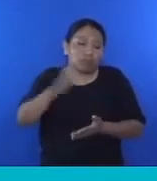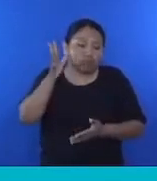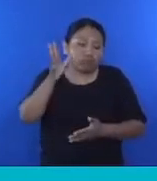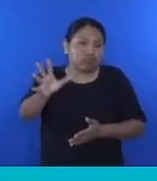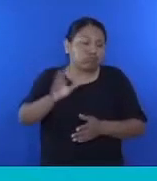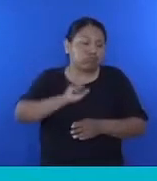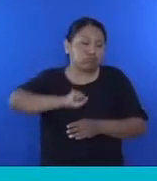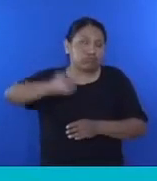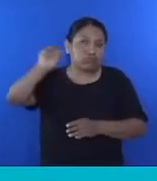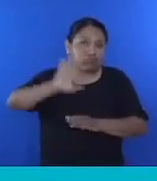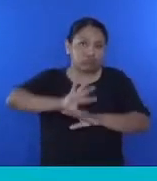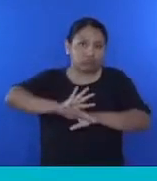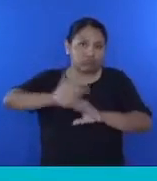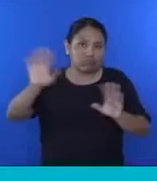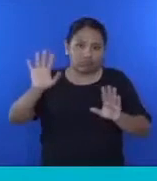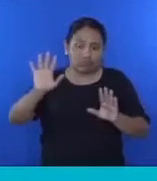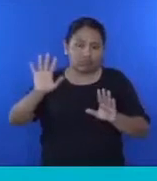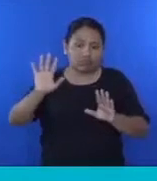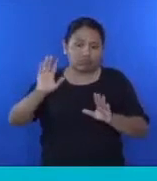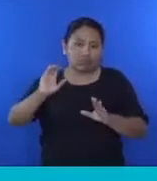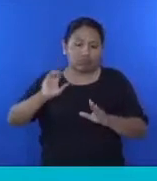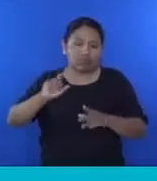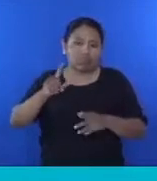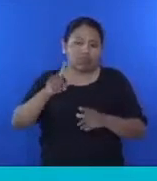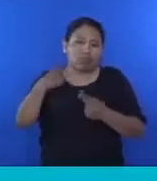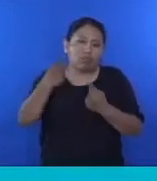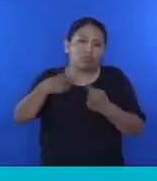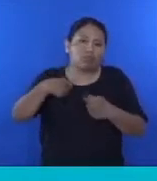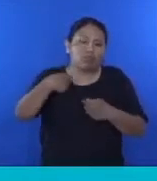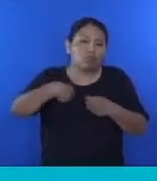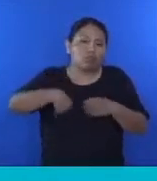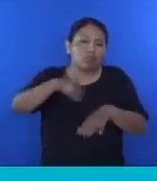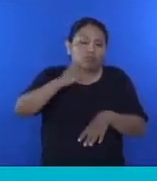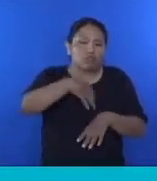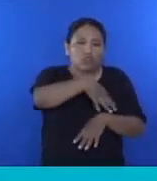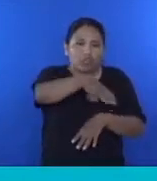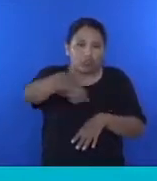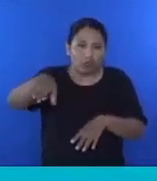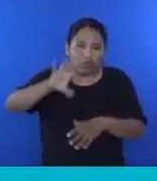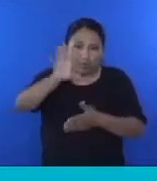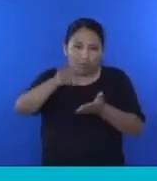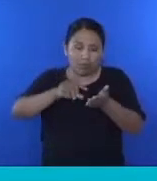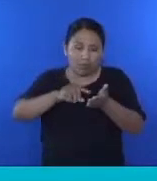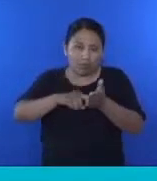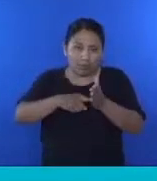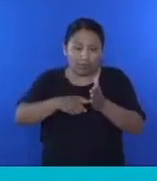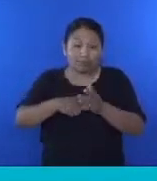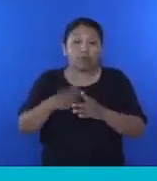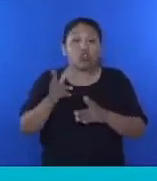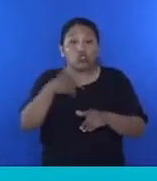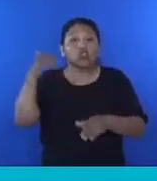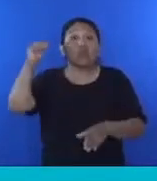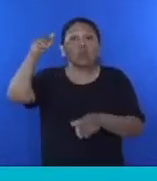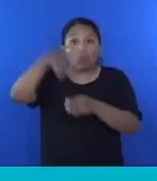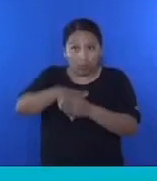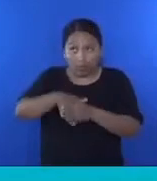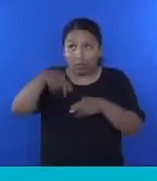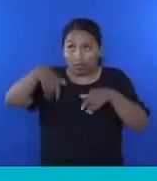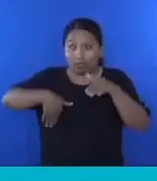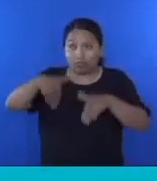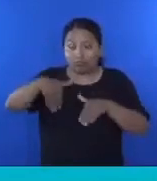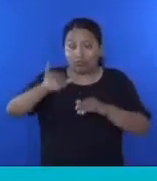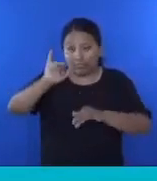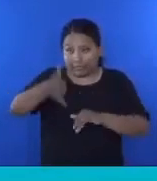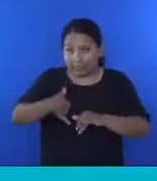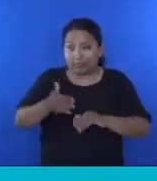fuerte sobre muchos sectores de la provincia de Buenos Aires. Cuando nosotros votamos esa ley, y también acá voy a hacer